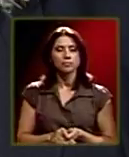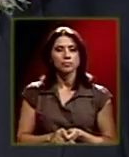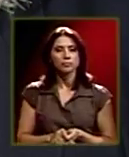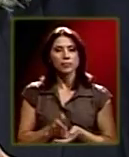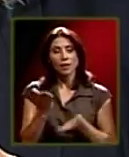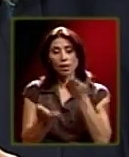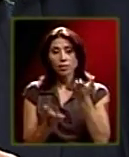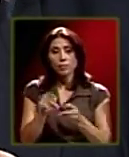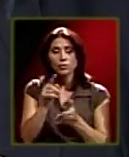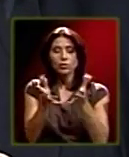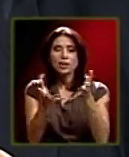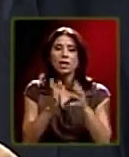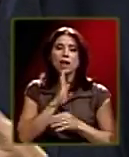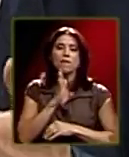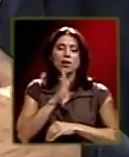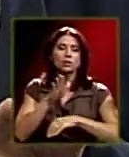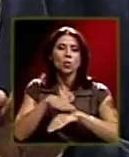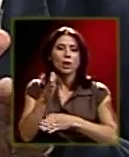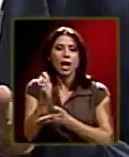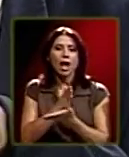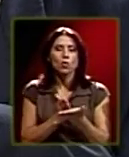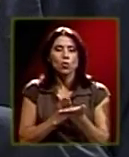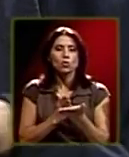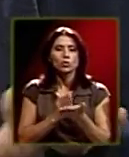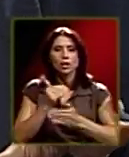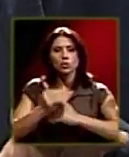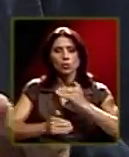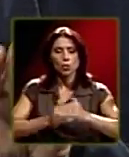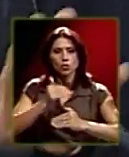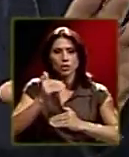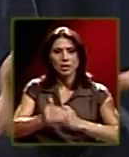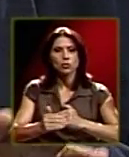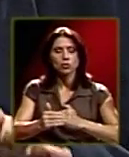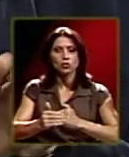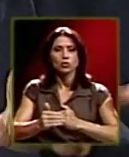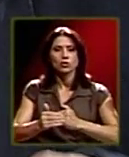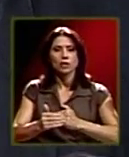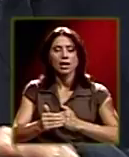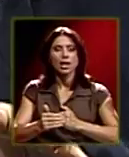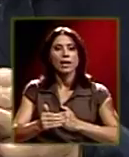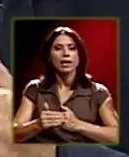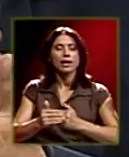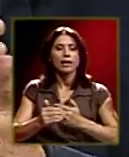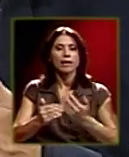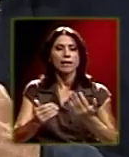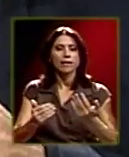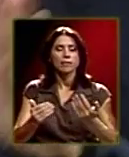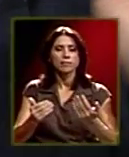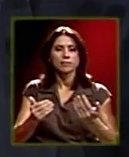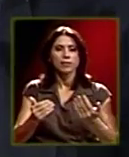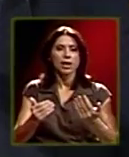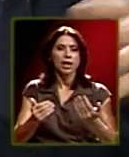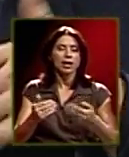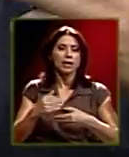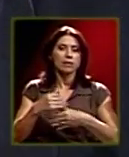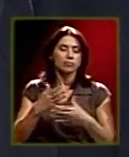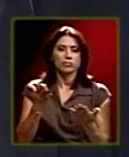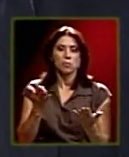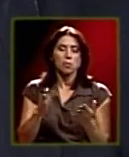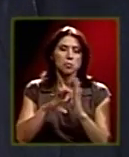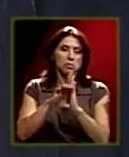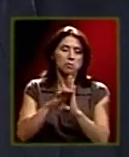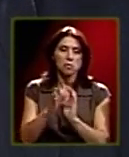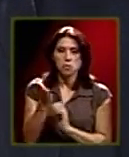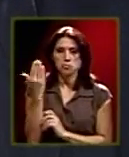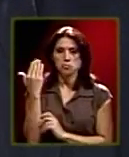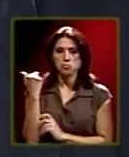Tal vez usted quiera referirse a algunos de los procesos que han llevado, digamos, los meses,